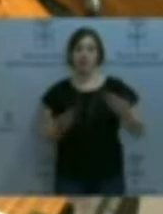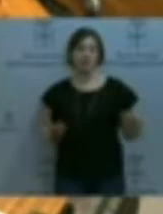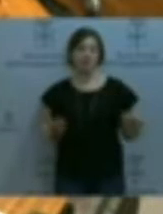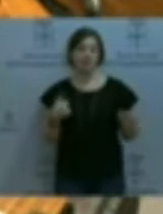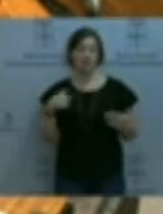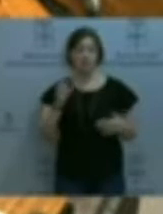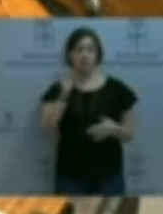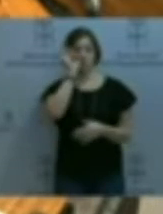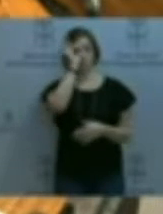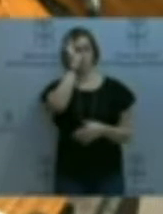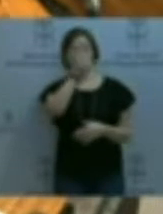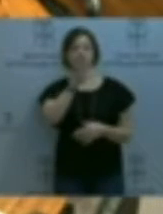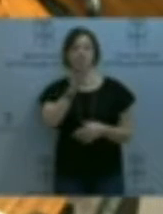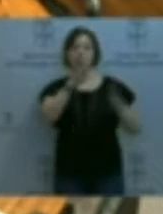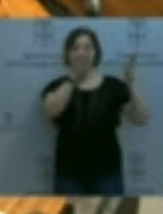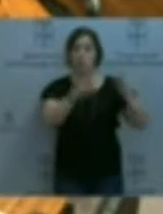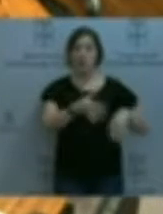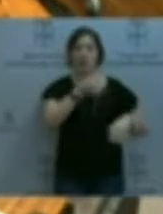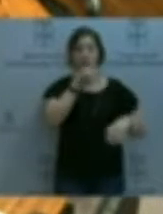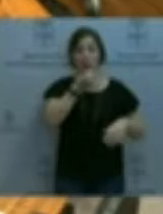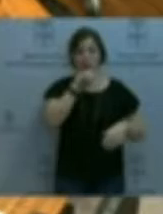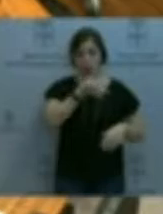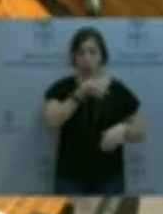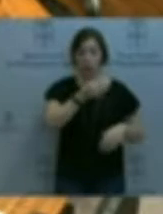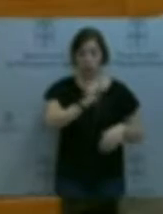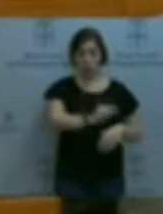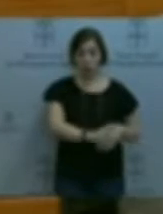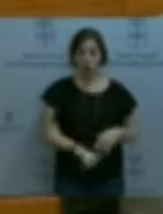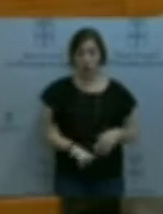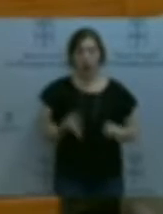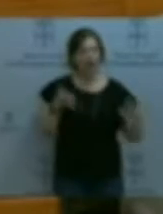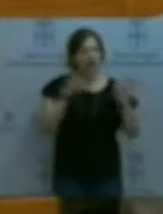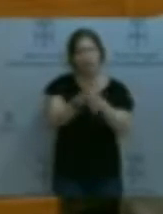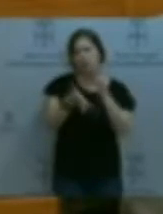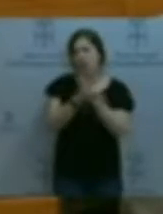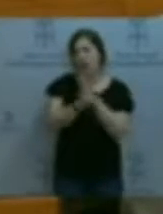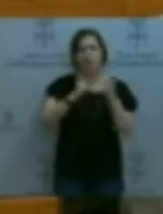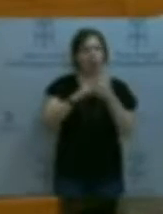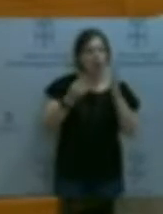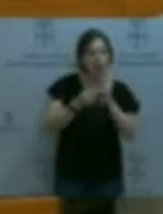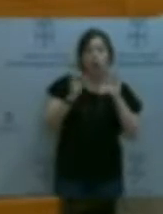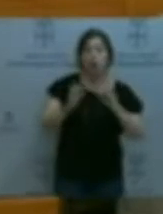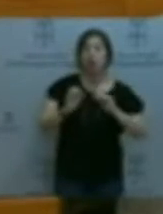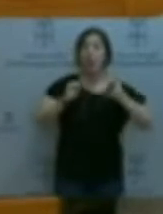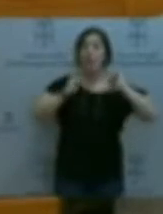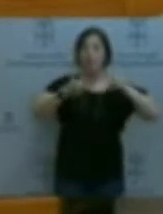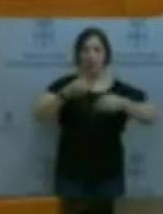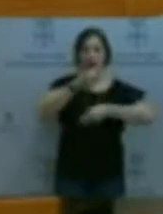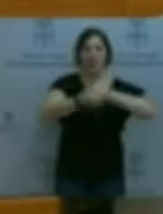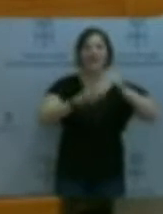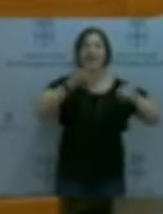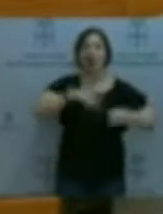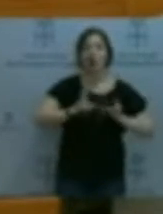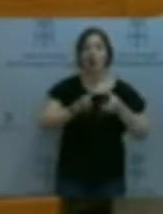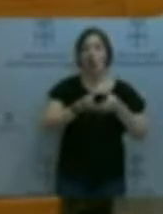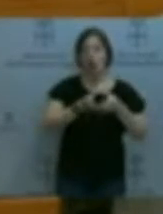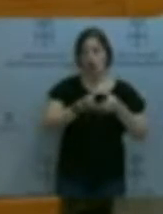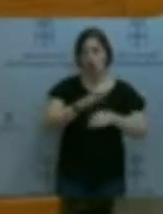a explicar todos esos proyectos que comenzó y avanzó el Gobierno del Partido Popular y que ahora usted inventa el